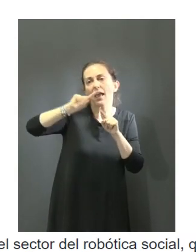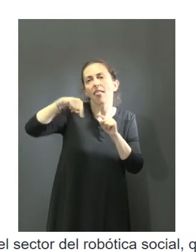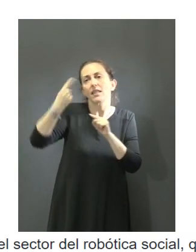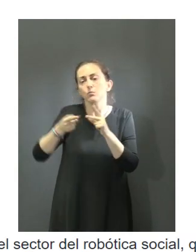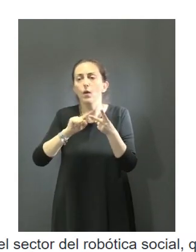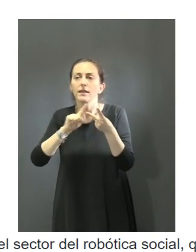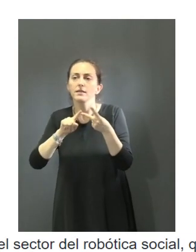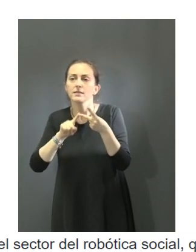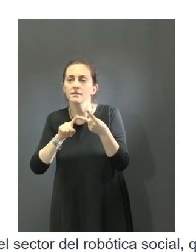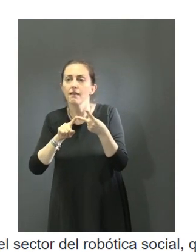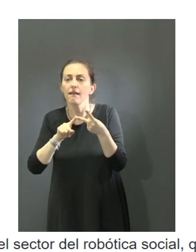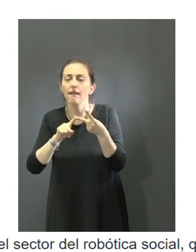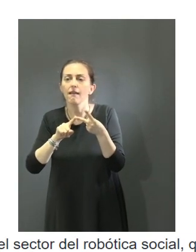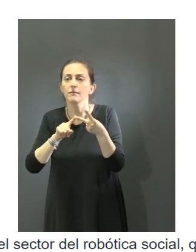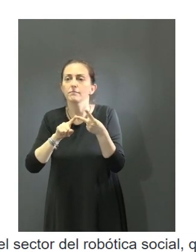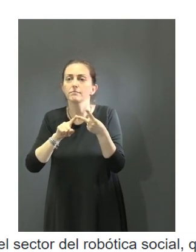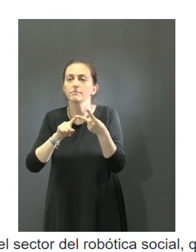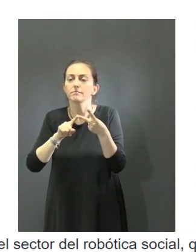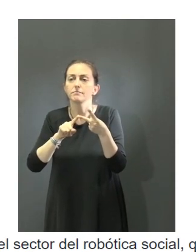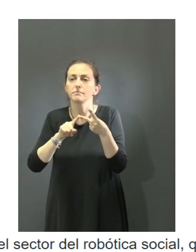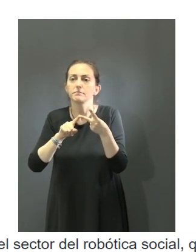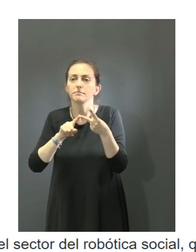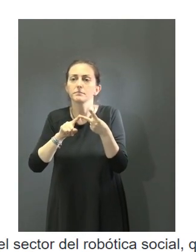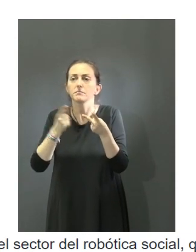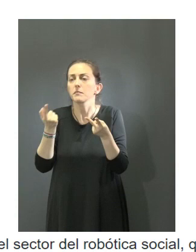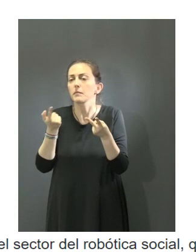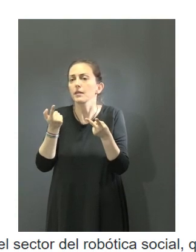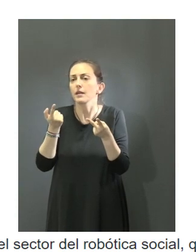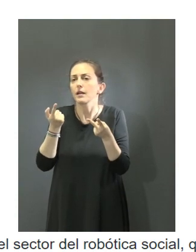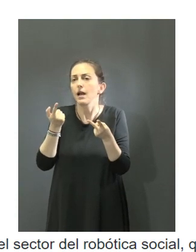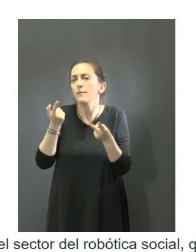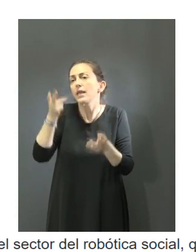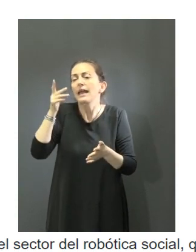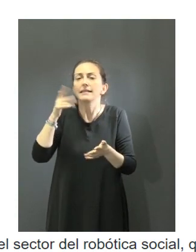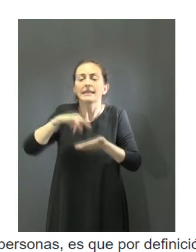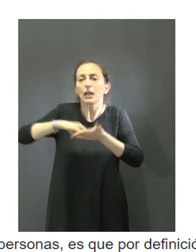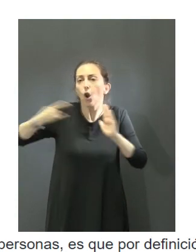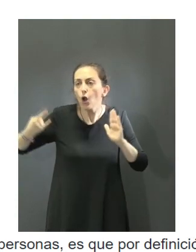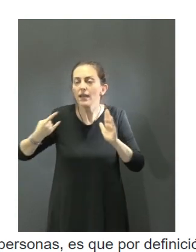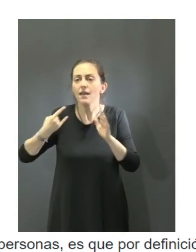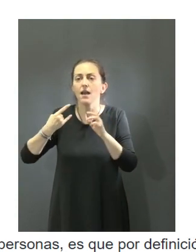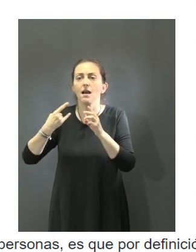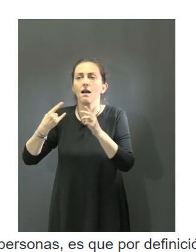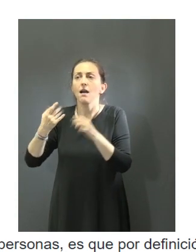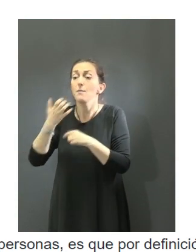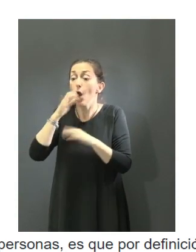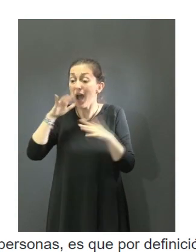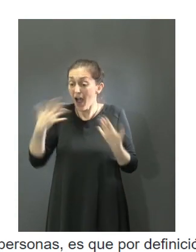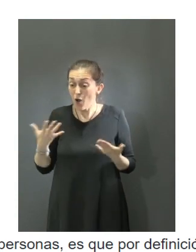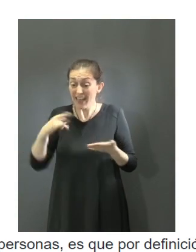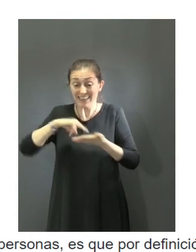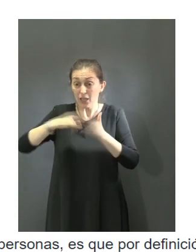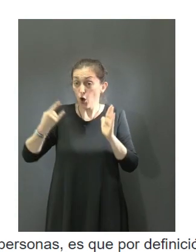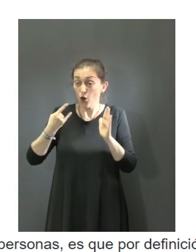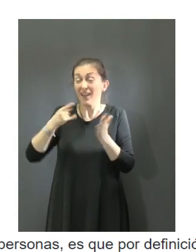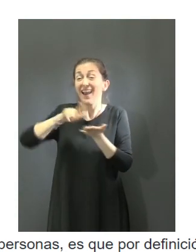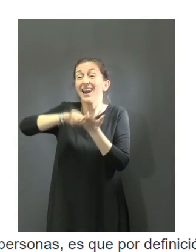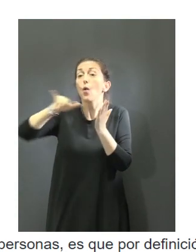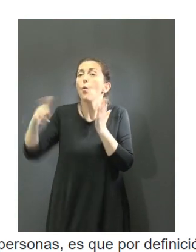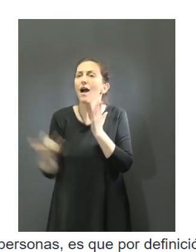hace pues bueno, alguna especialización en la aplicación a la tecnología, pero bueno, por ejemplo, a día de hoy las tecnologías del